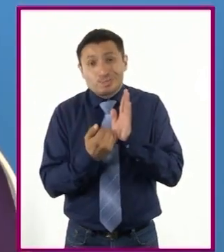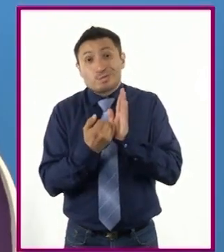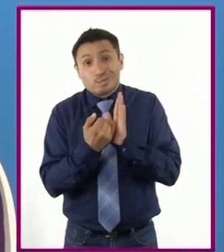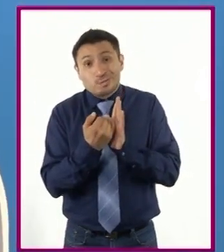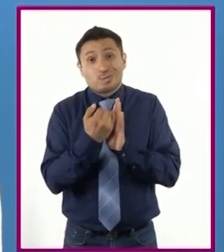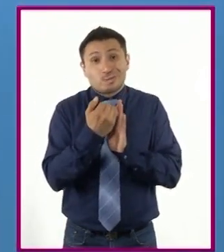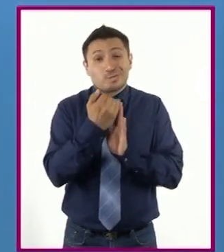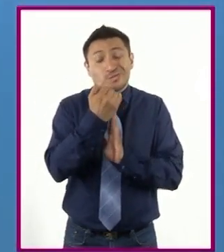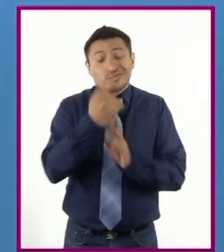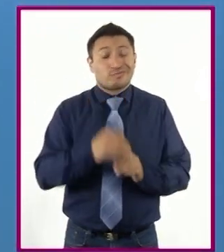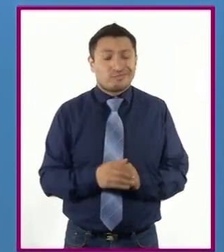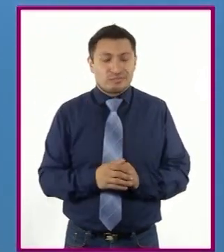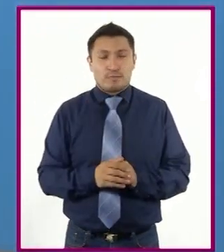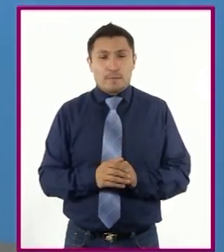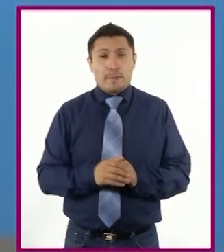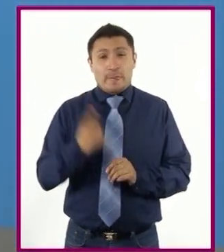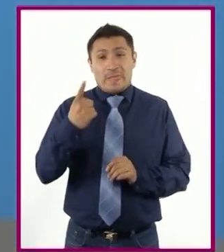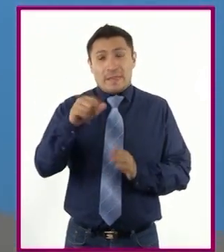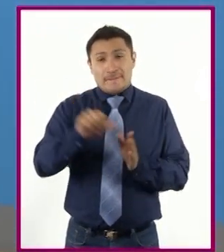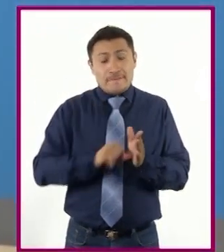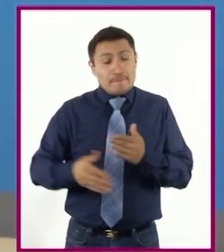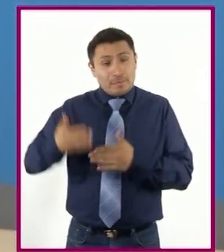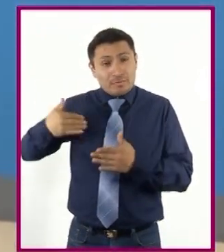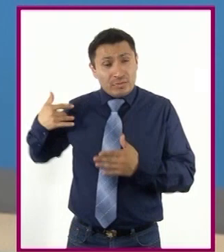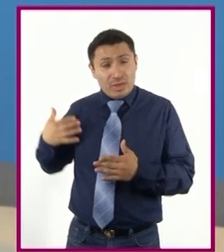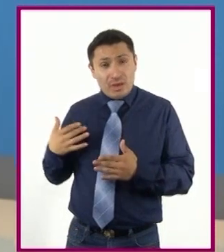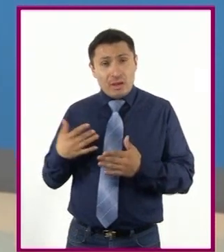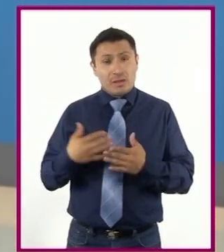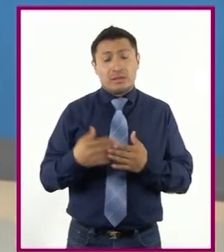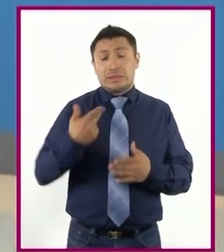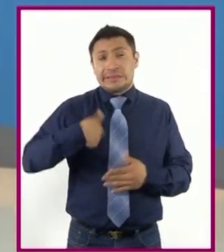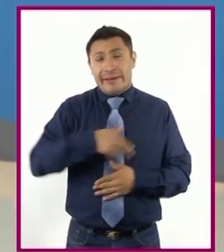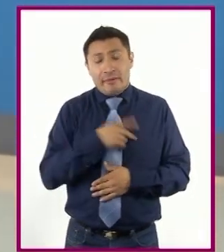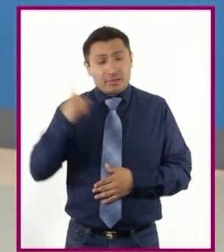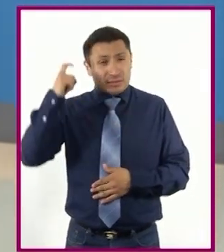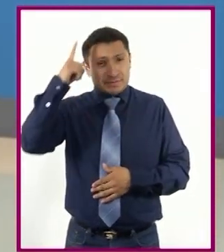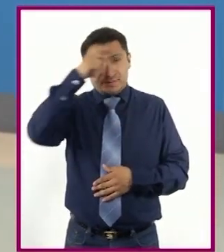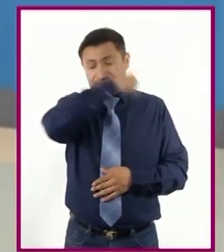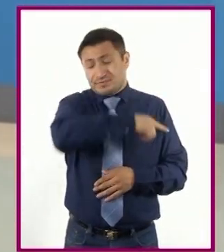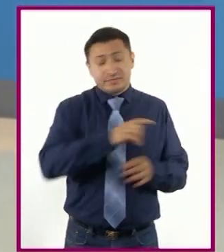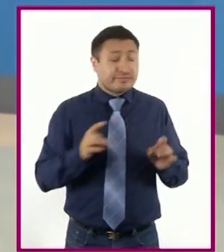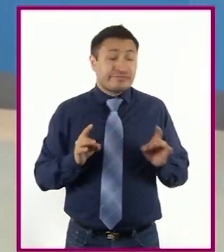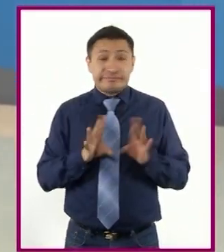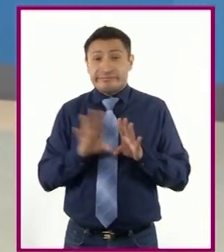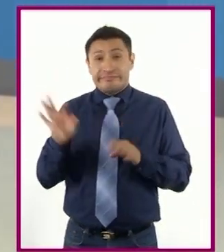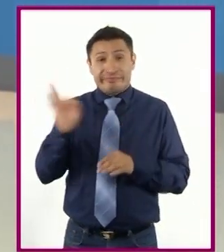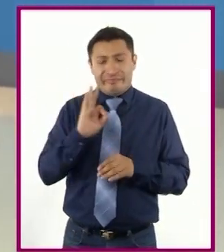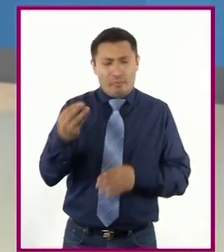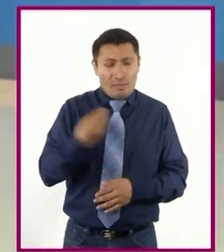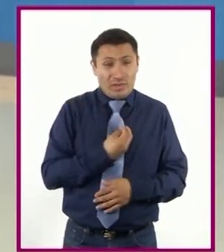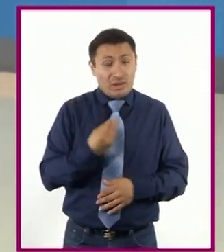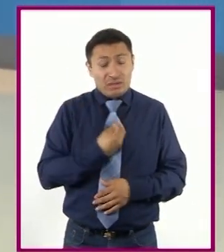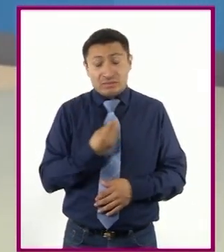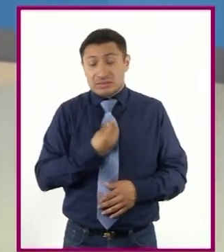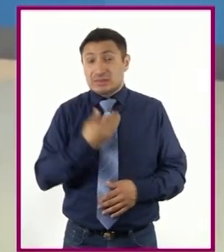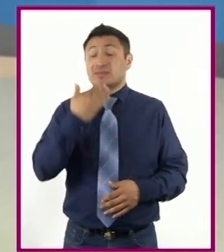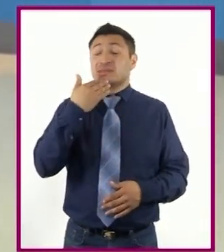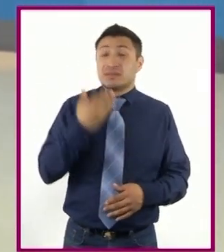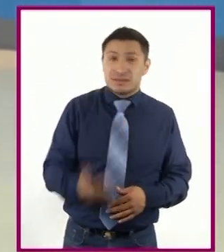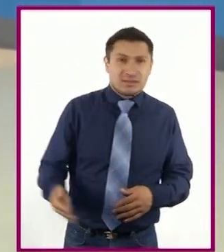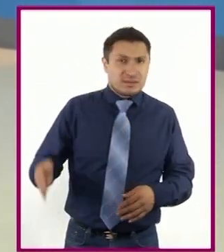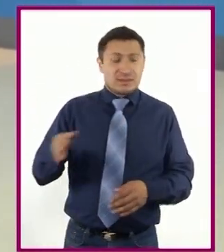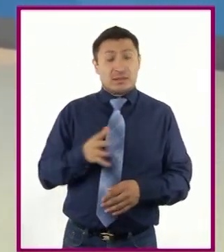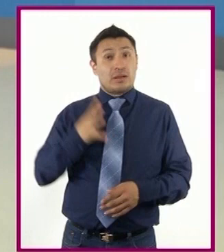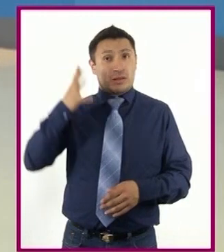forma. Desde hace un mes estamos pasando por una fuerte crisis. Si la soportamos victoriosamente, tendrá